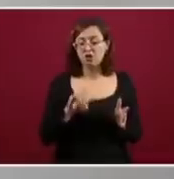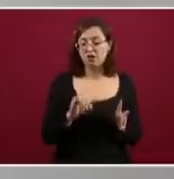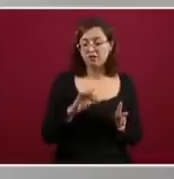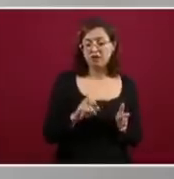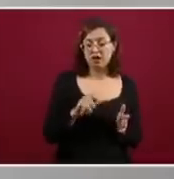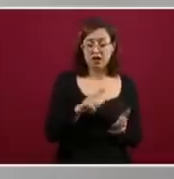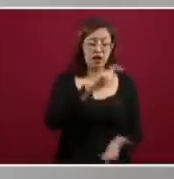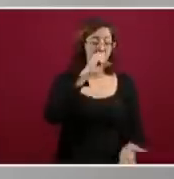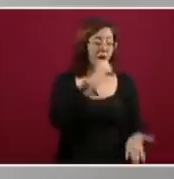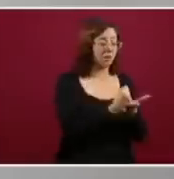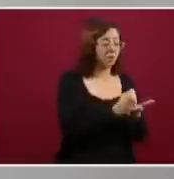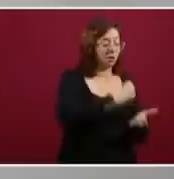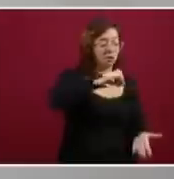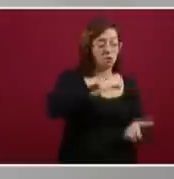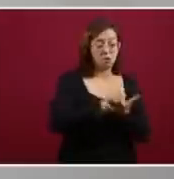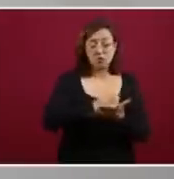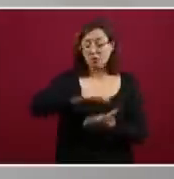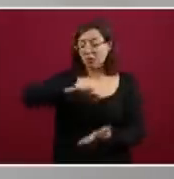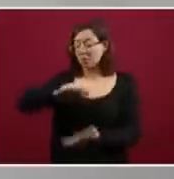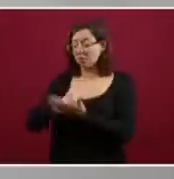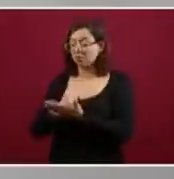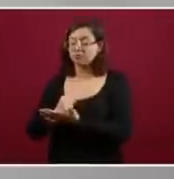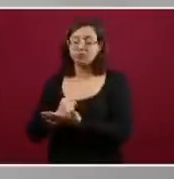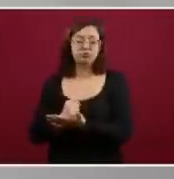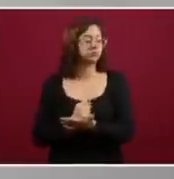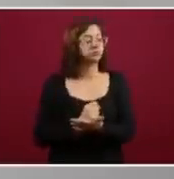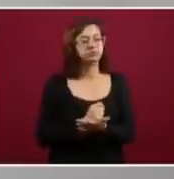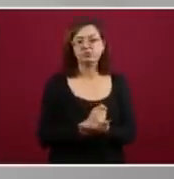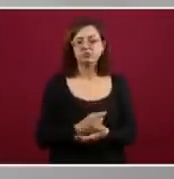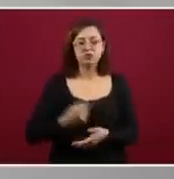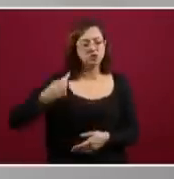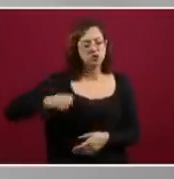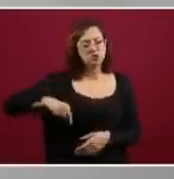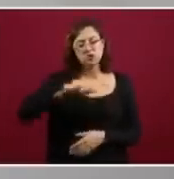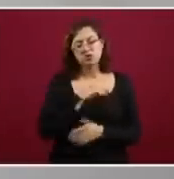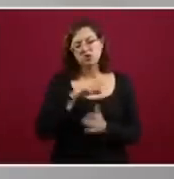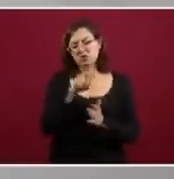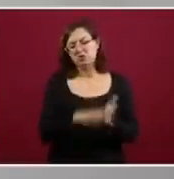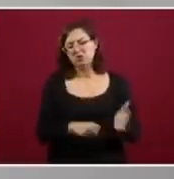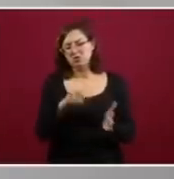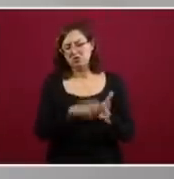de transcurrido la mitad del gobierno